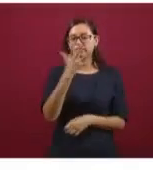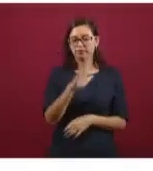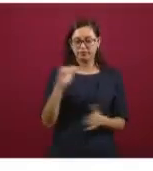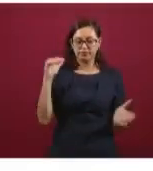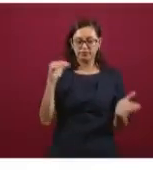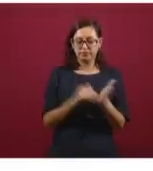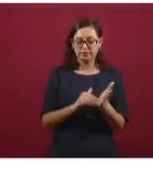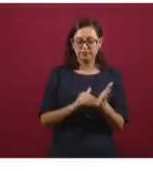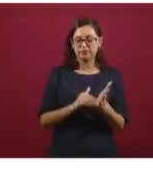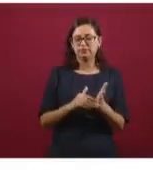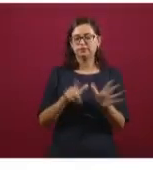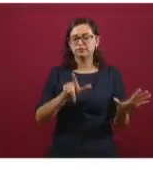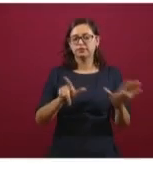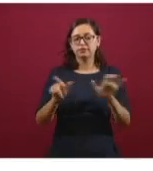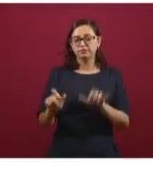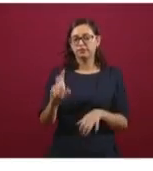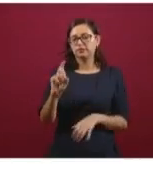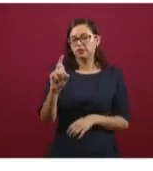lo han realizado